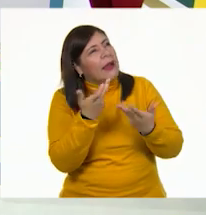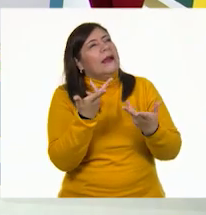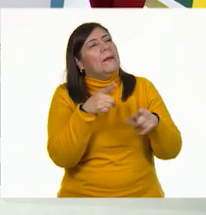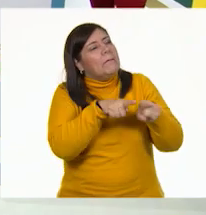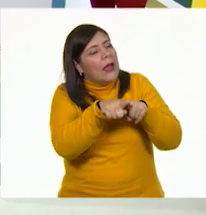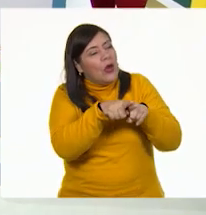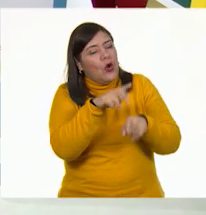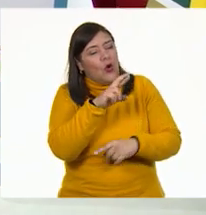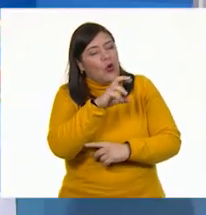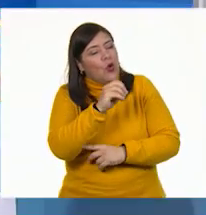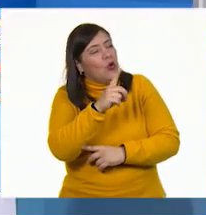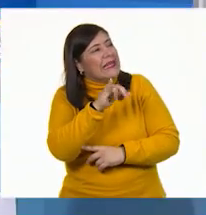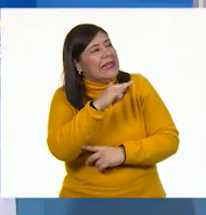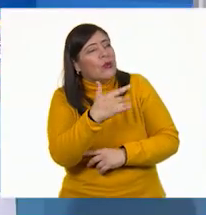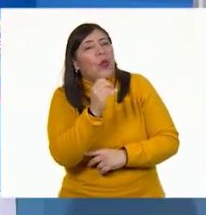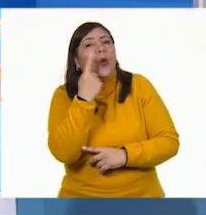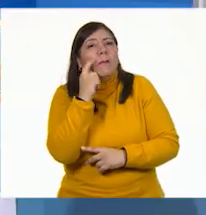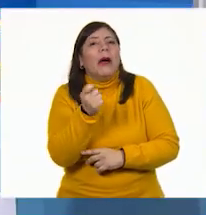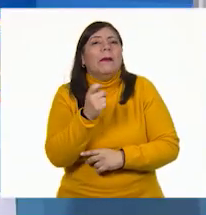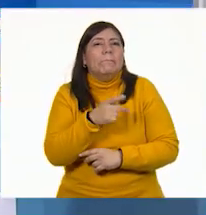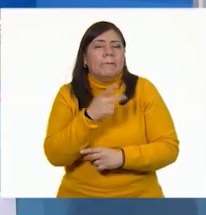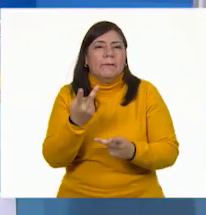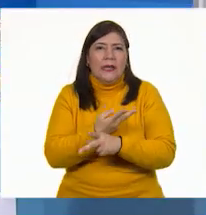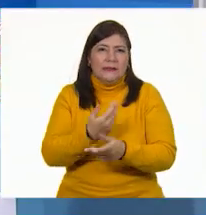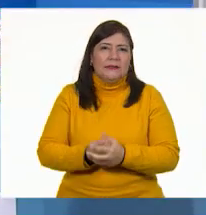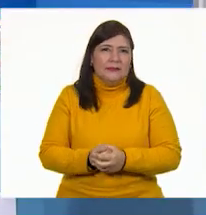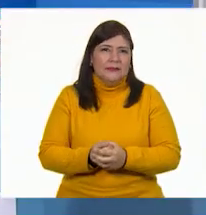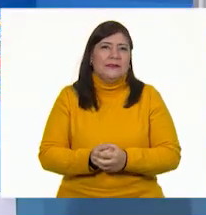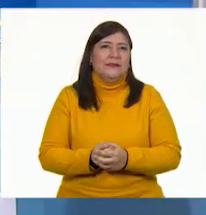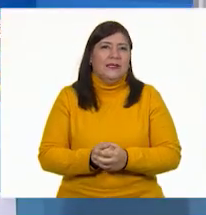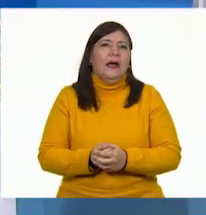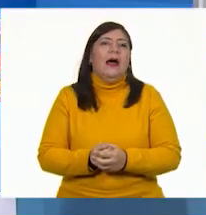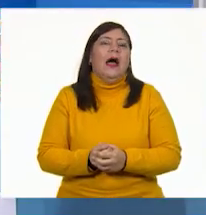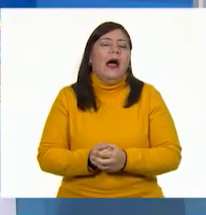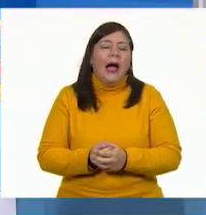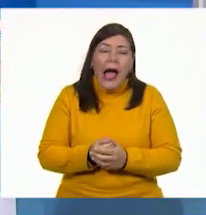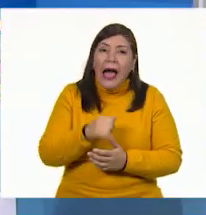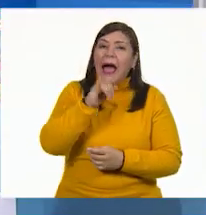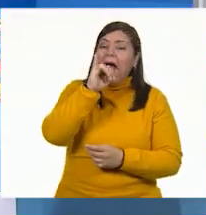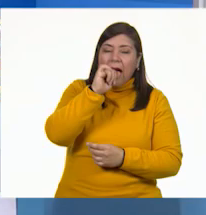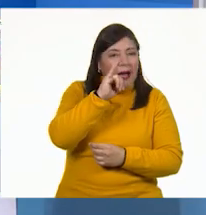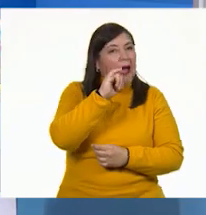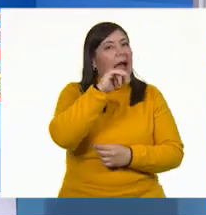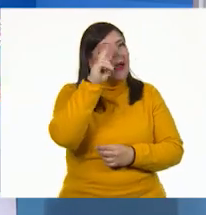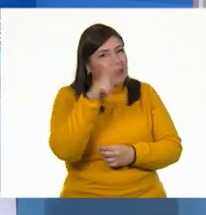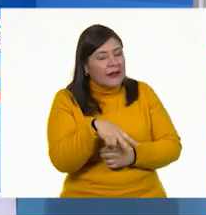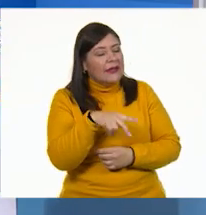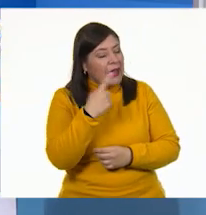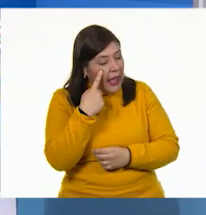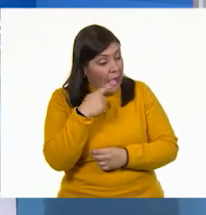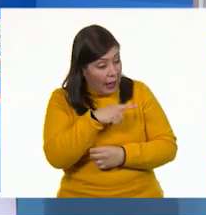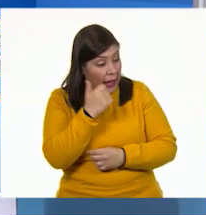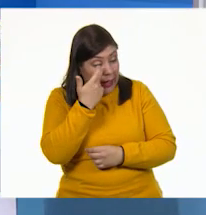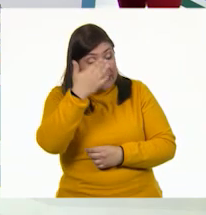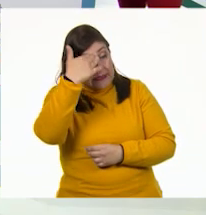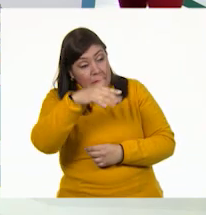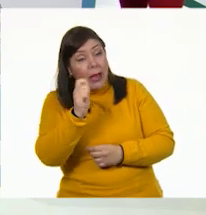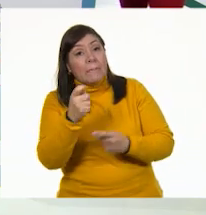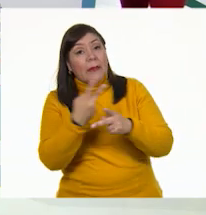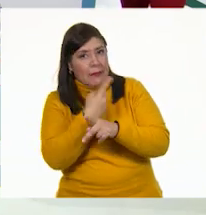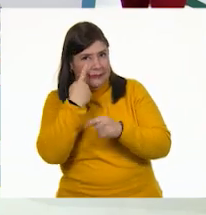Rodrigo? ¡Vamos, por favor! Es verdad. ¿Quieren saber lo que les pasó? Sí. Vamos a verlo en